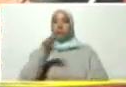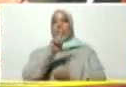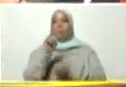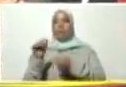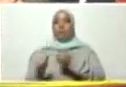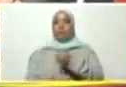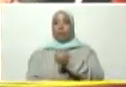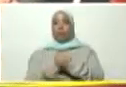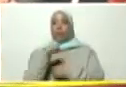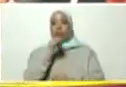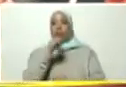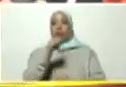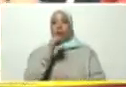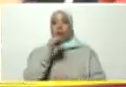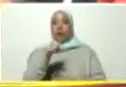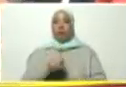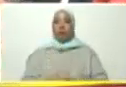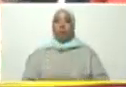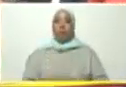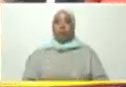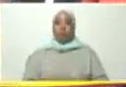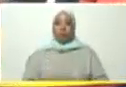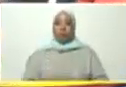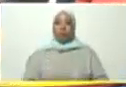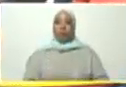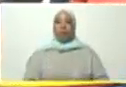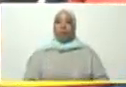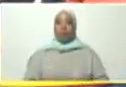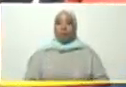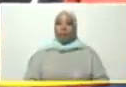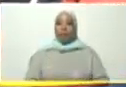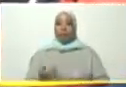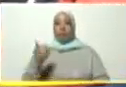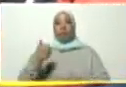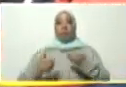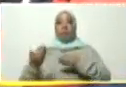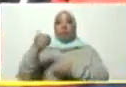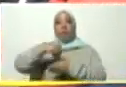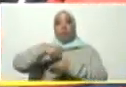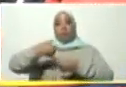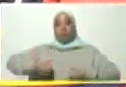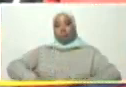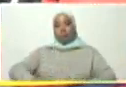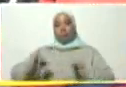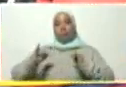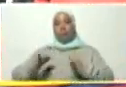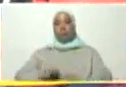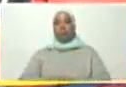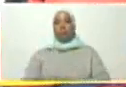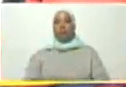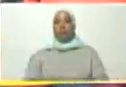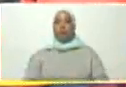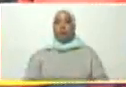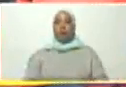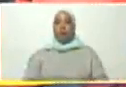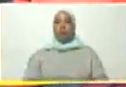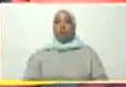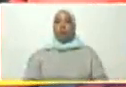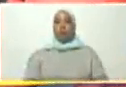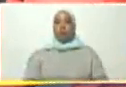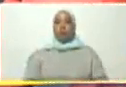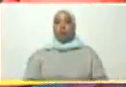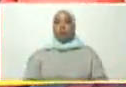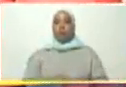de movilización heredero de Darío vivas directo heredero hijo de Darío nahum Fernández